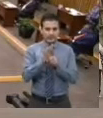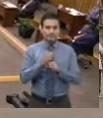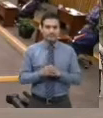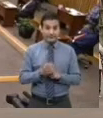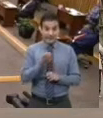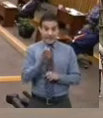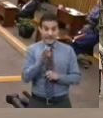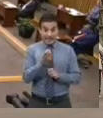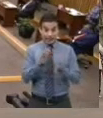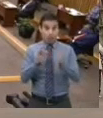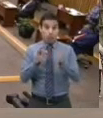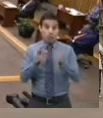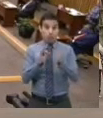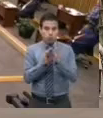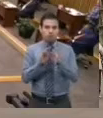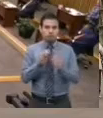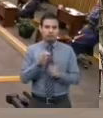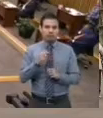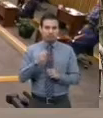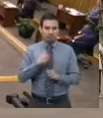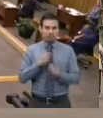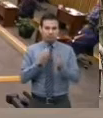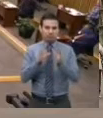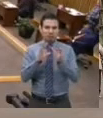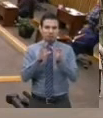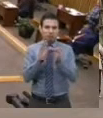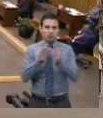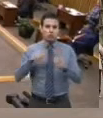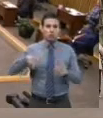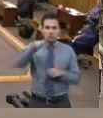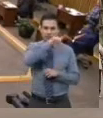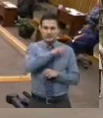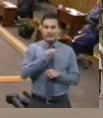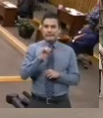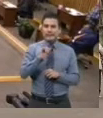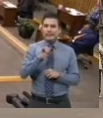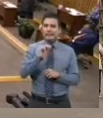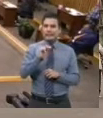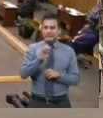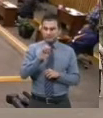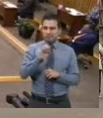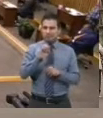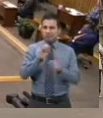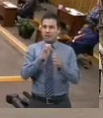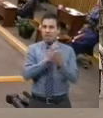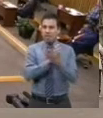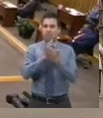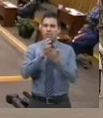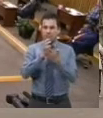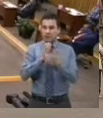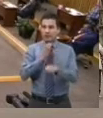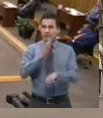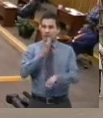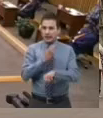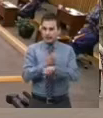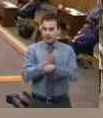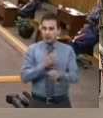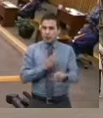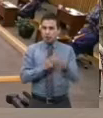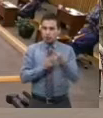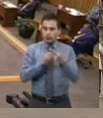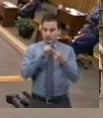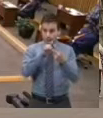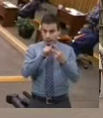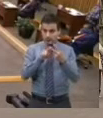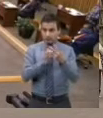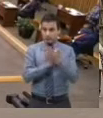ya que considera que la autoridad ha excedido sus facultades al imponer dos sanciones totalmente